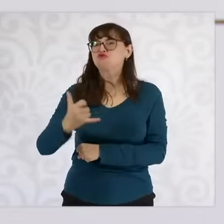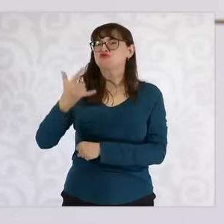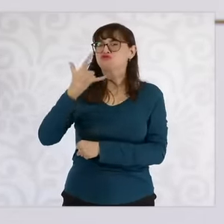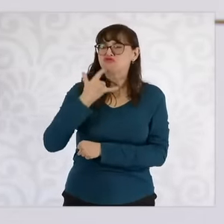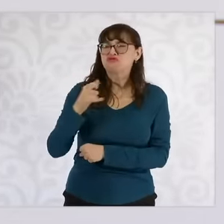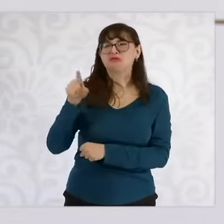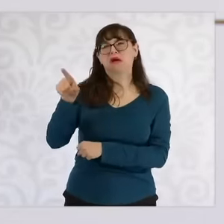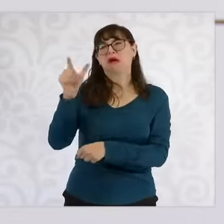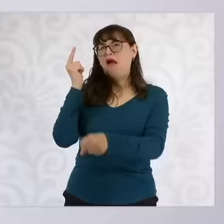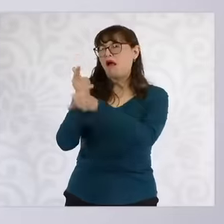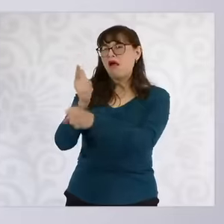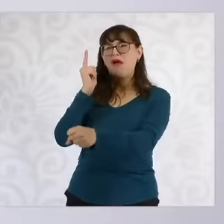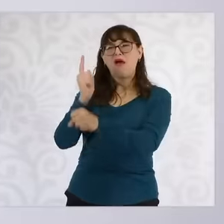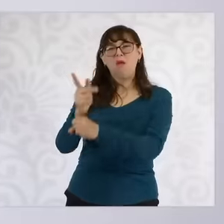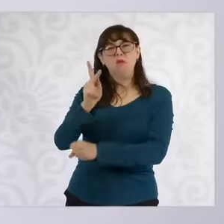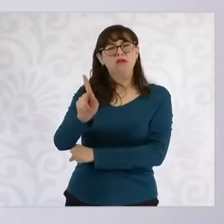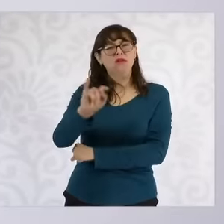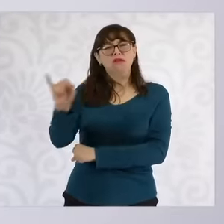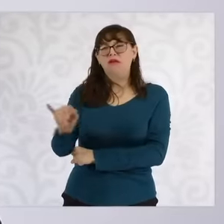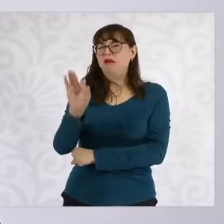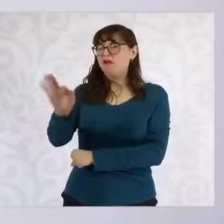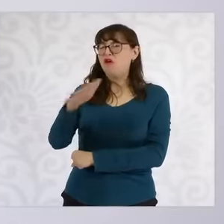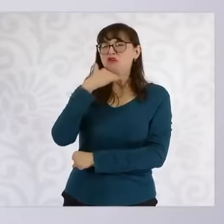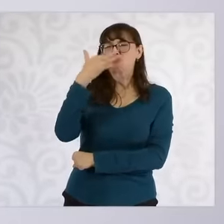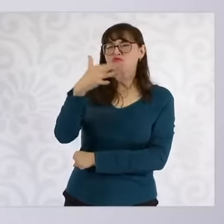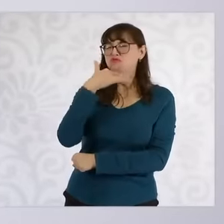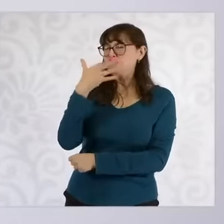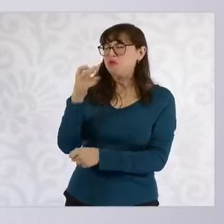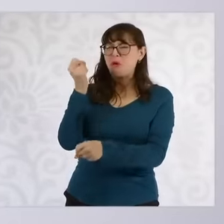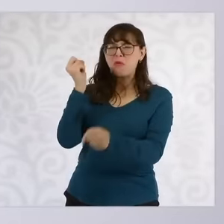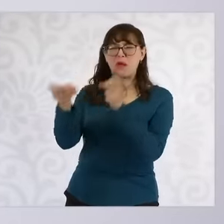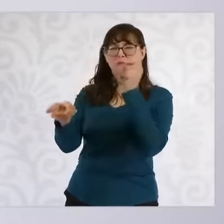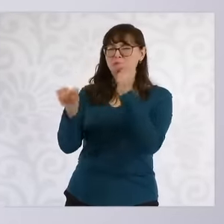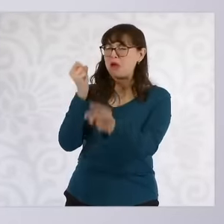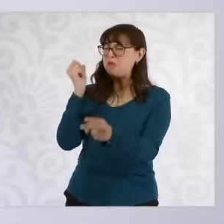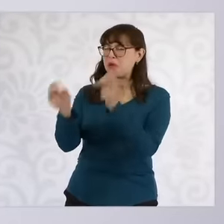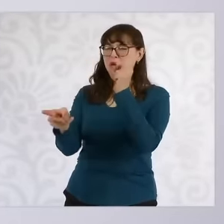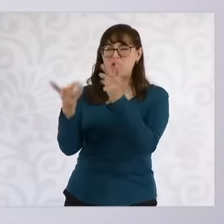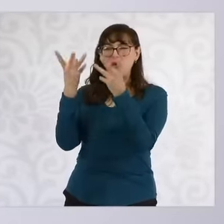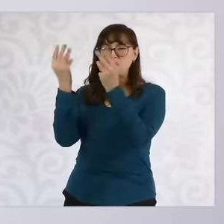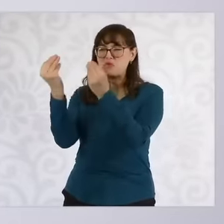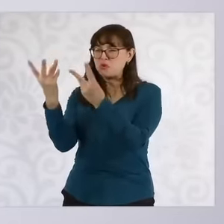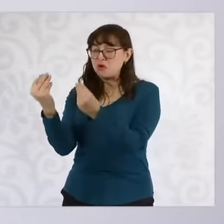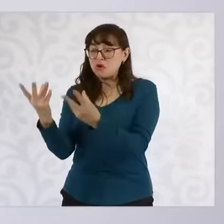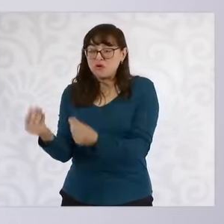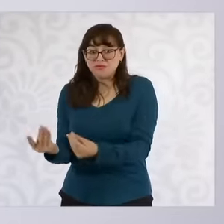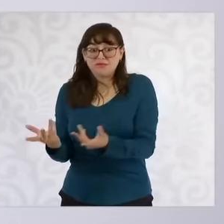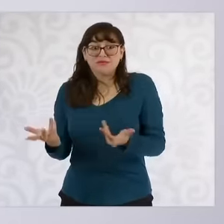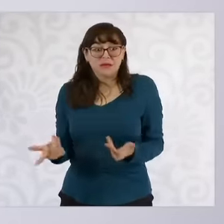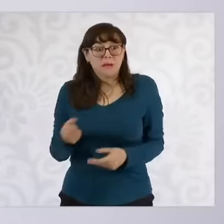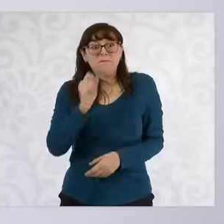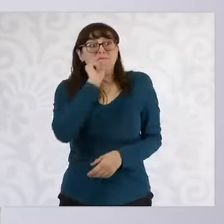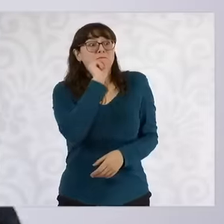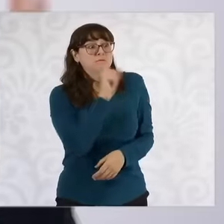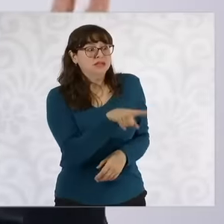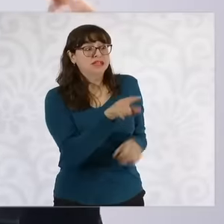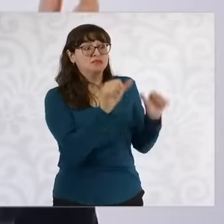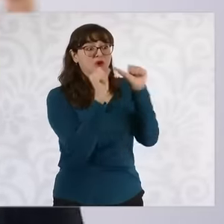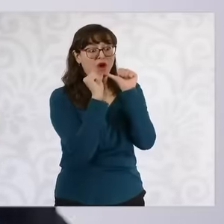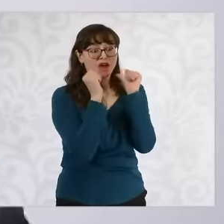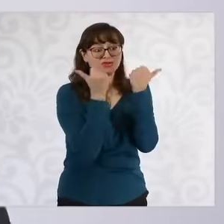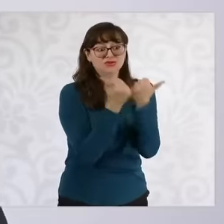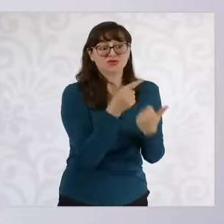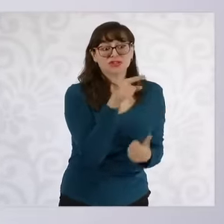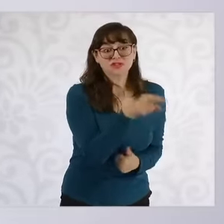en el Poder Judicial de la Federación. Tanto que en un documento en el 2018,